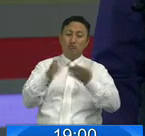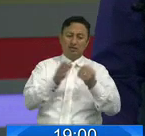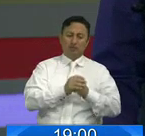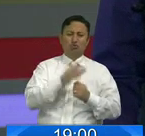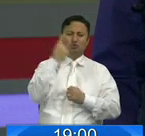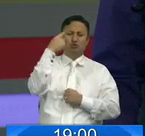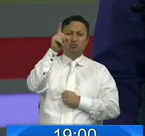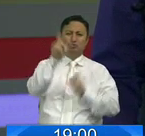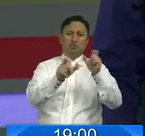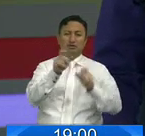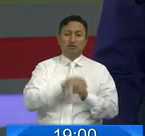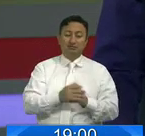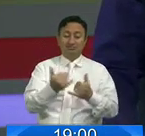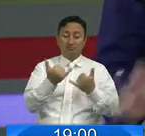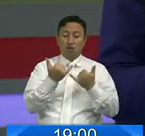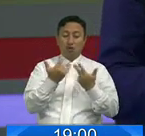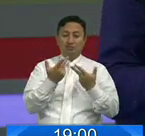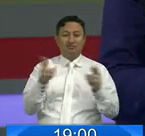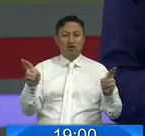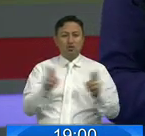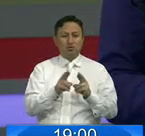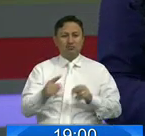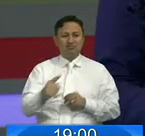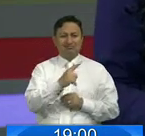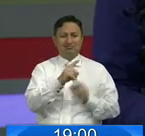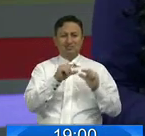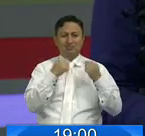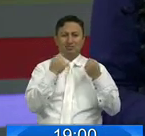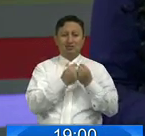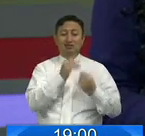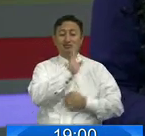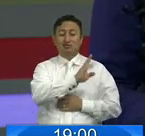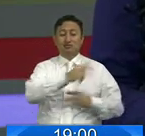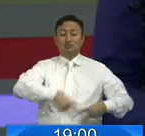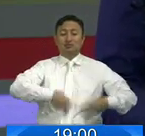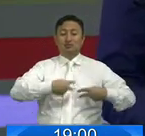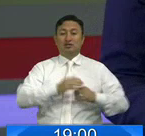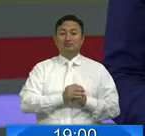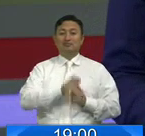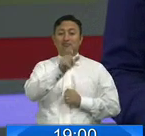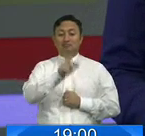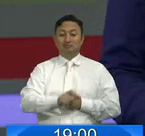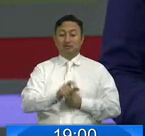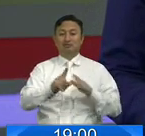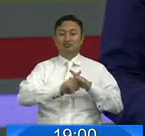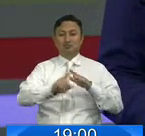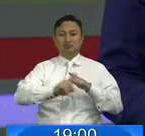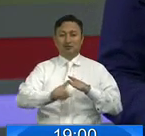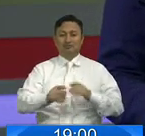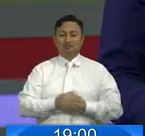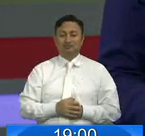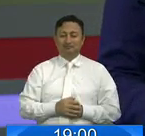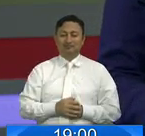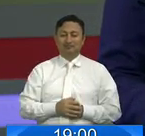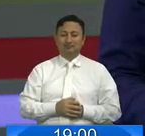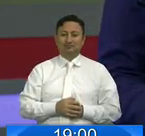de personas. A continuación les presentamos los hechos más relevantes de la vida del fugitivo de prisiones de máxima